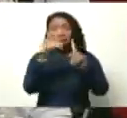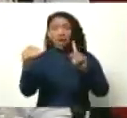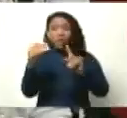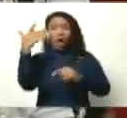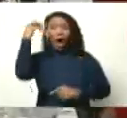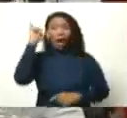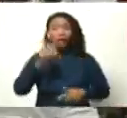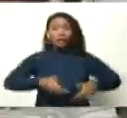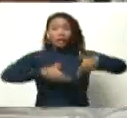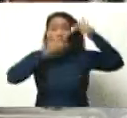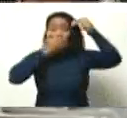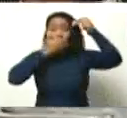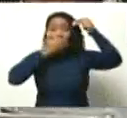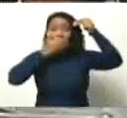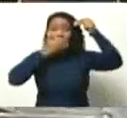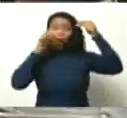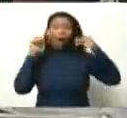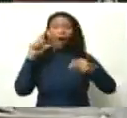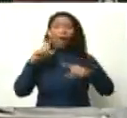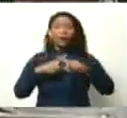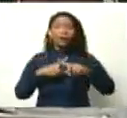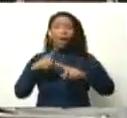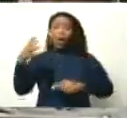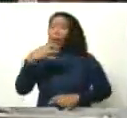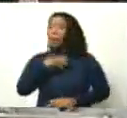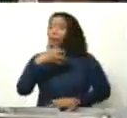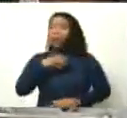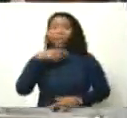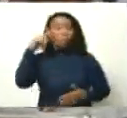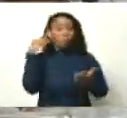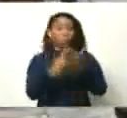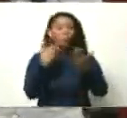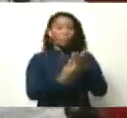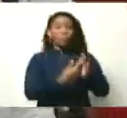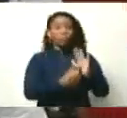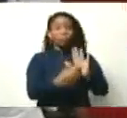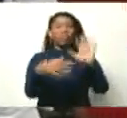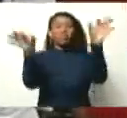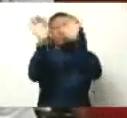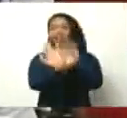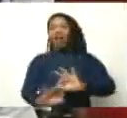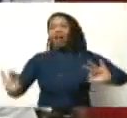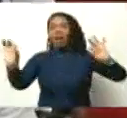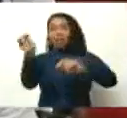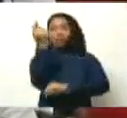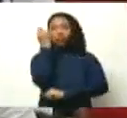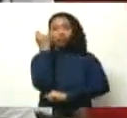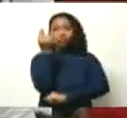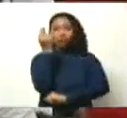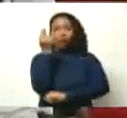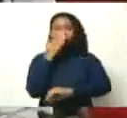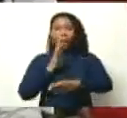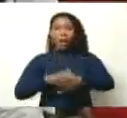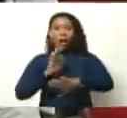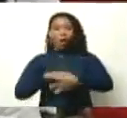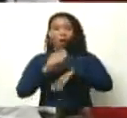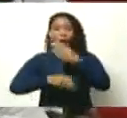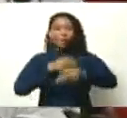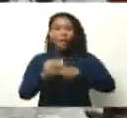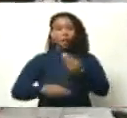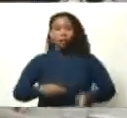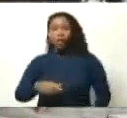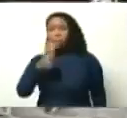tienen secuestrado a Alex, no han podido demostrar absolutamente un solo delito que haya cometido